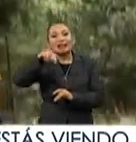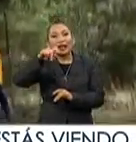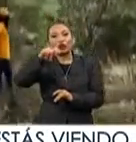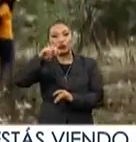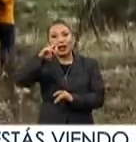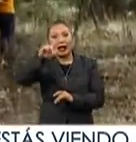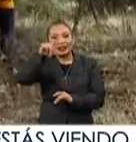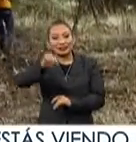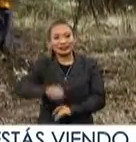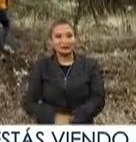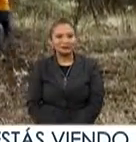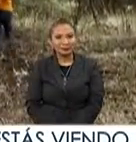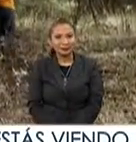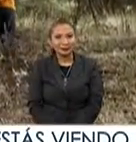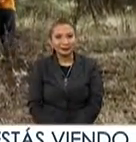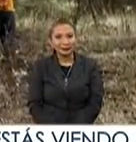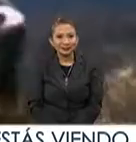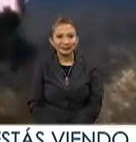iNaturalist.